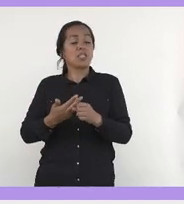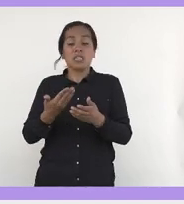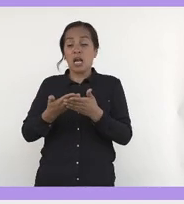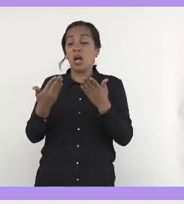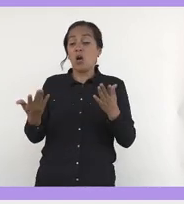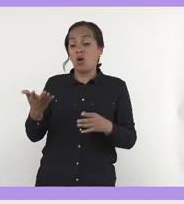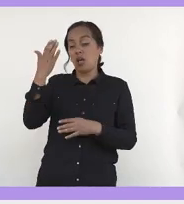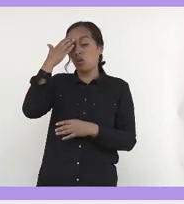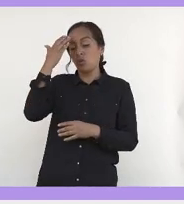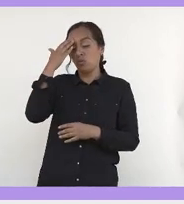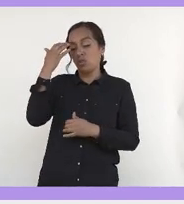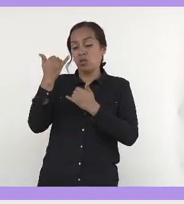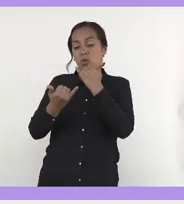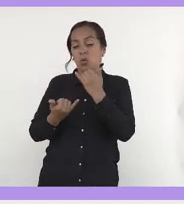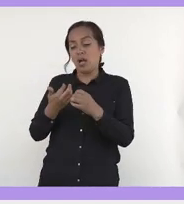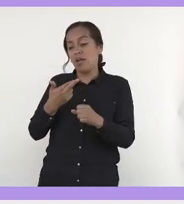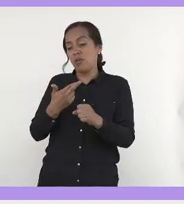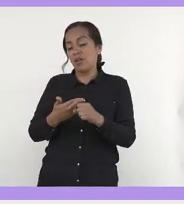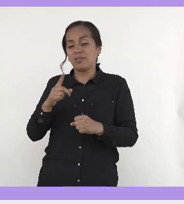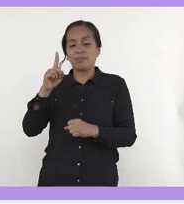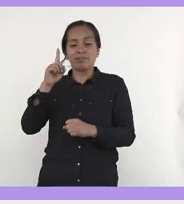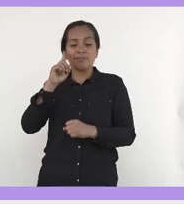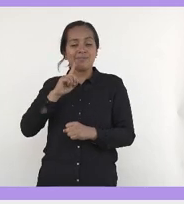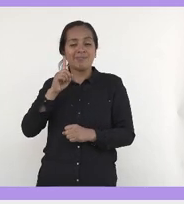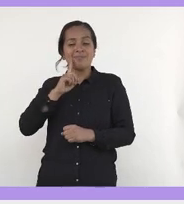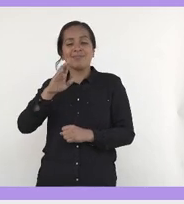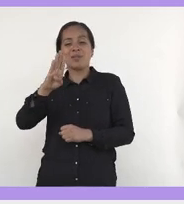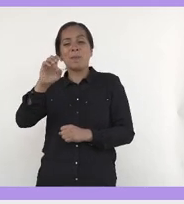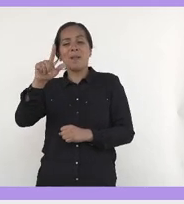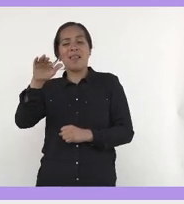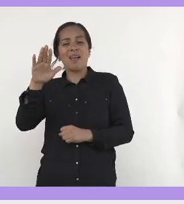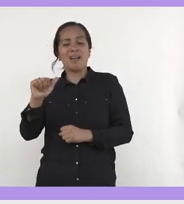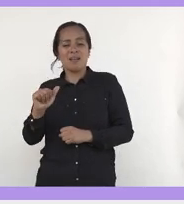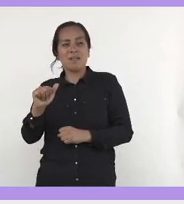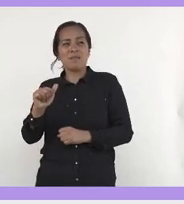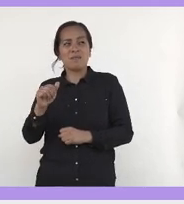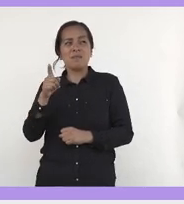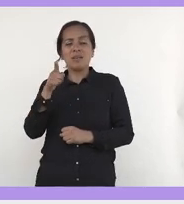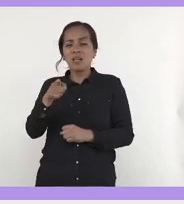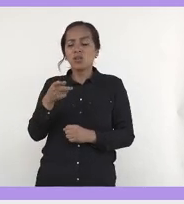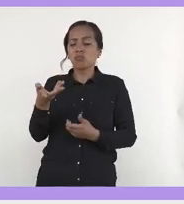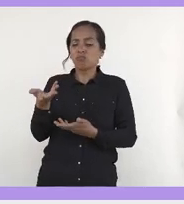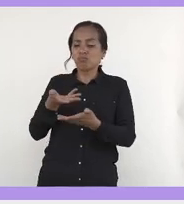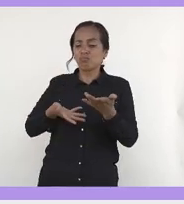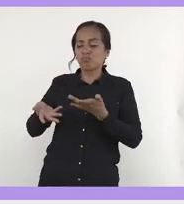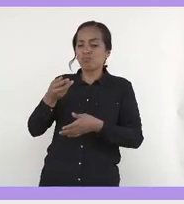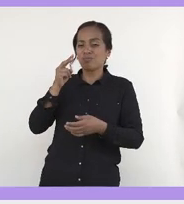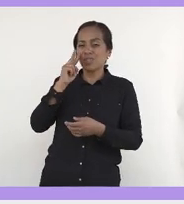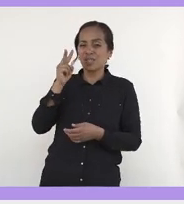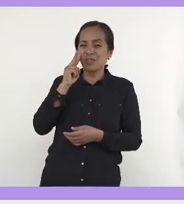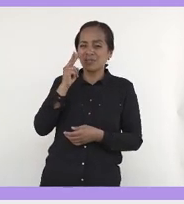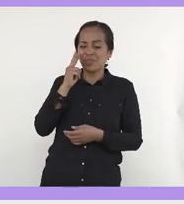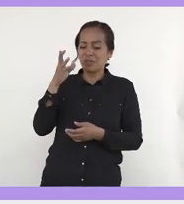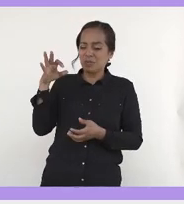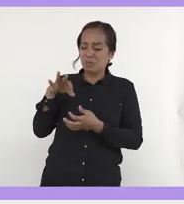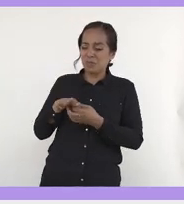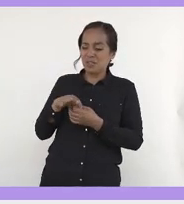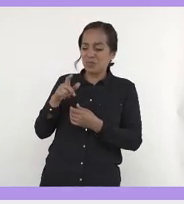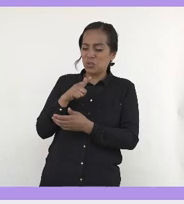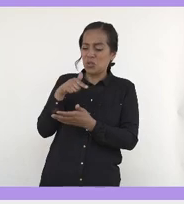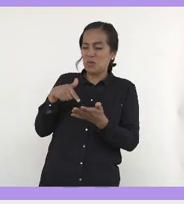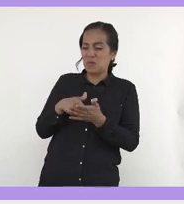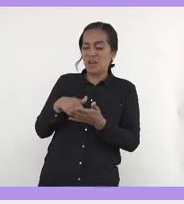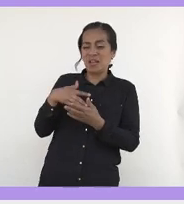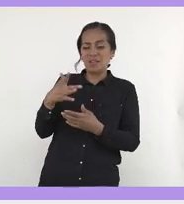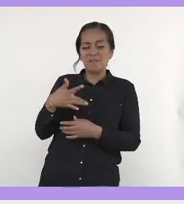como Blanca por ejemplo Félix no este y y convivir y ver no sé empatizo desde un lugar de